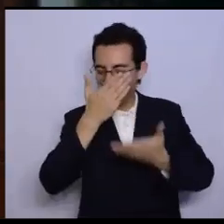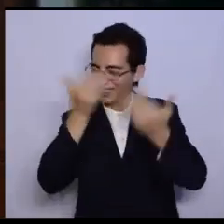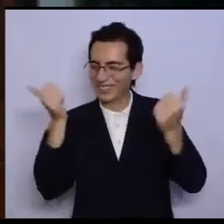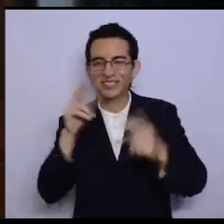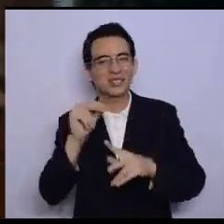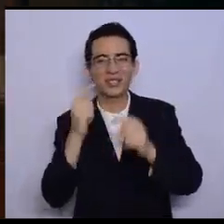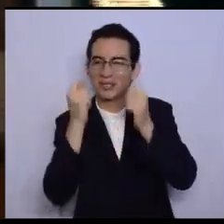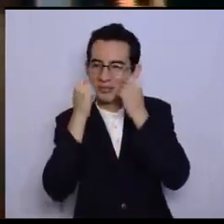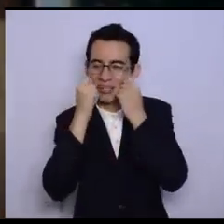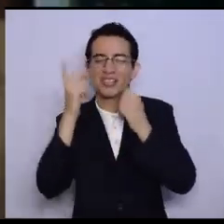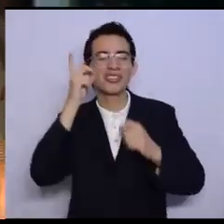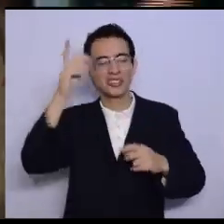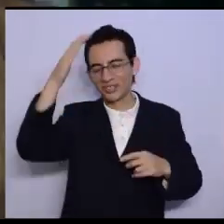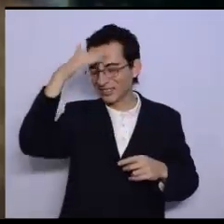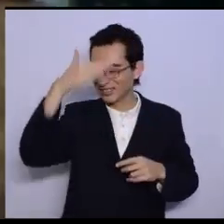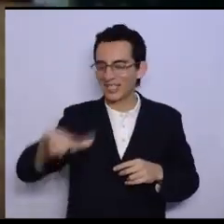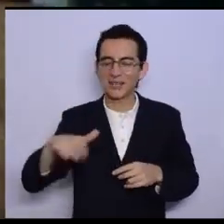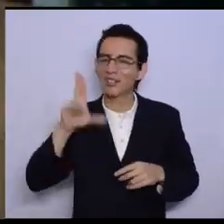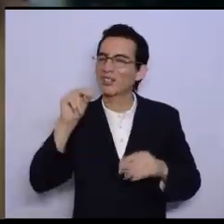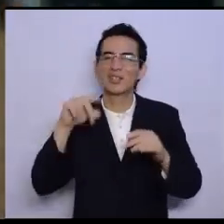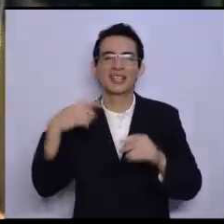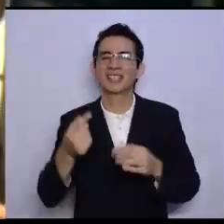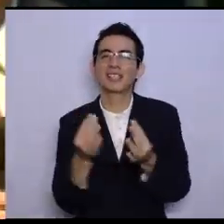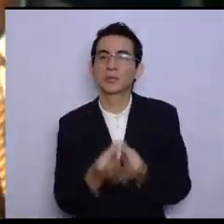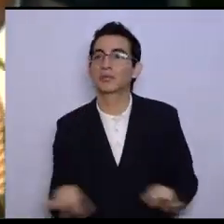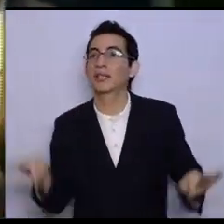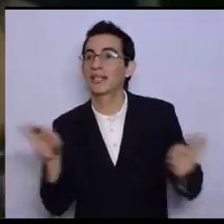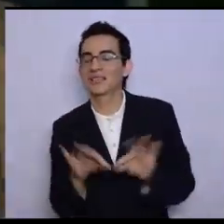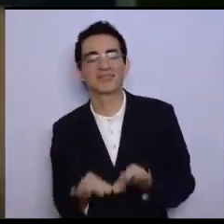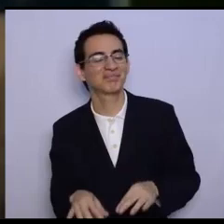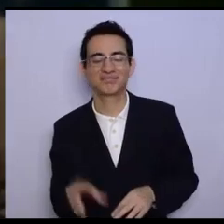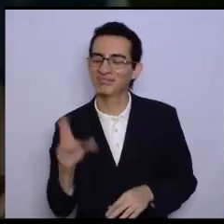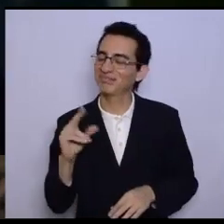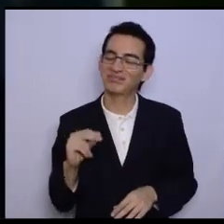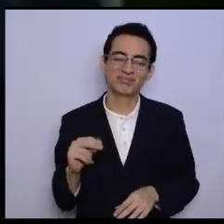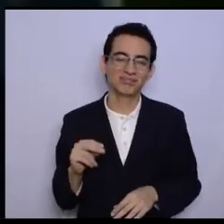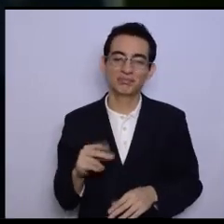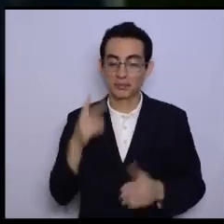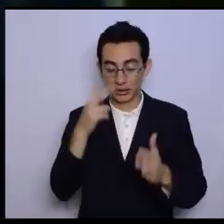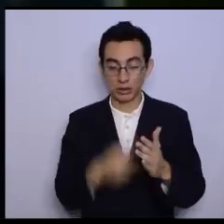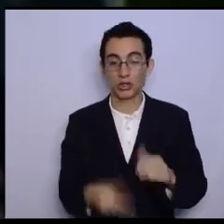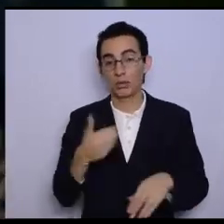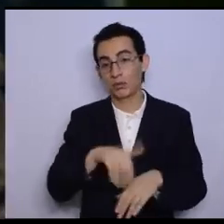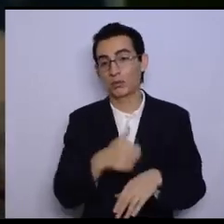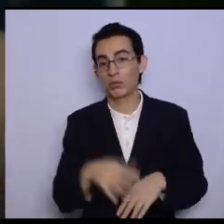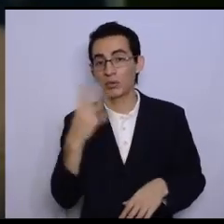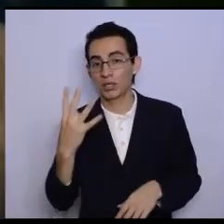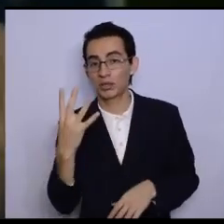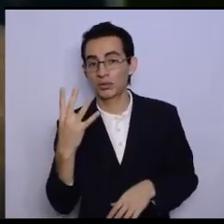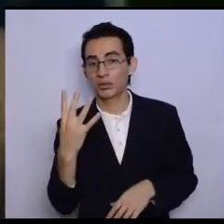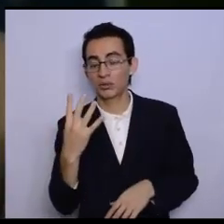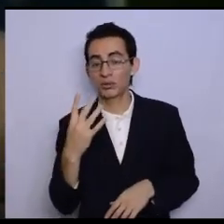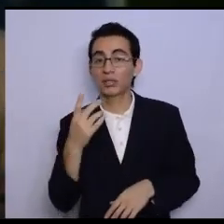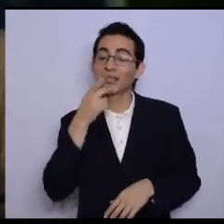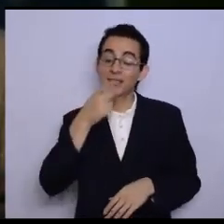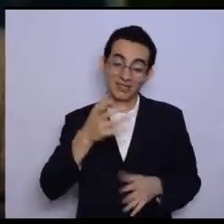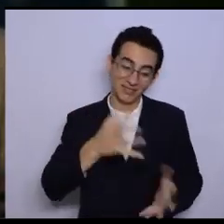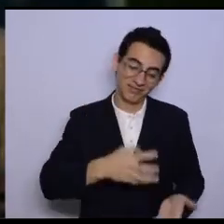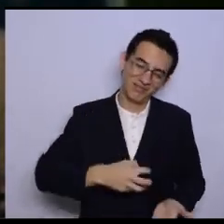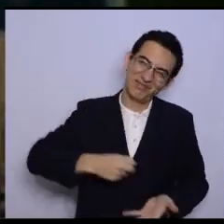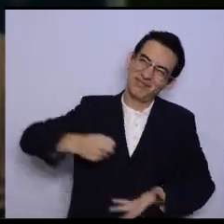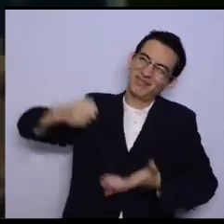Dios lo sabe, dice. No es importante eso. Bueno, versículo 4. Que fue arrebatado, ¿a